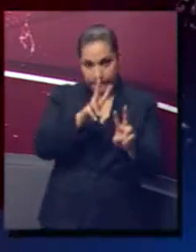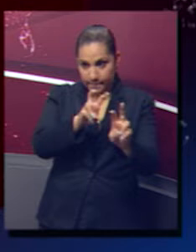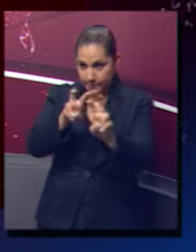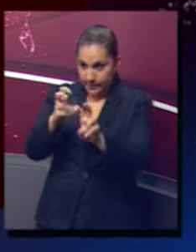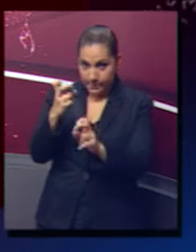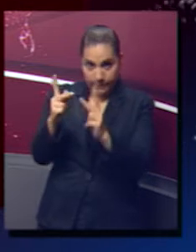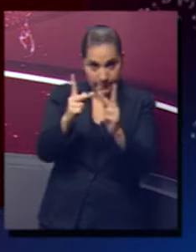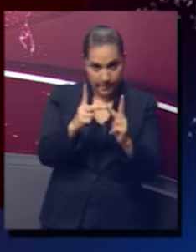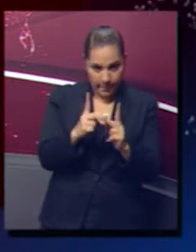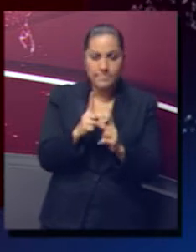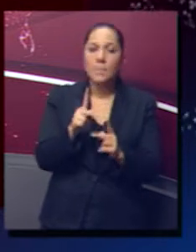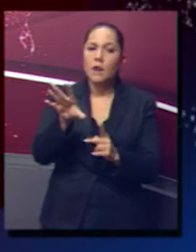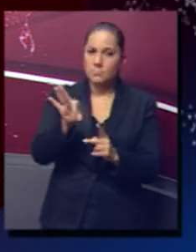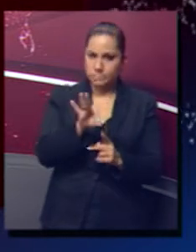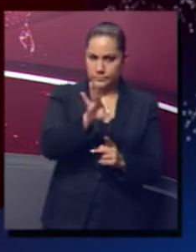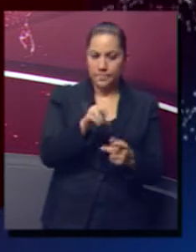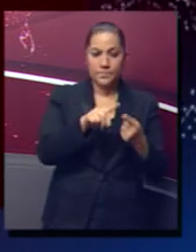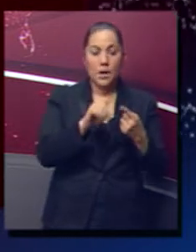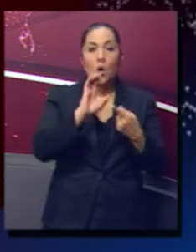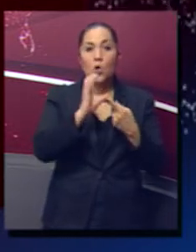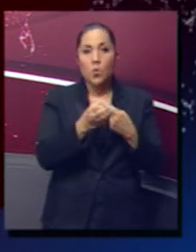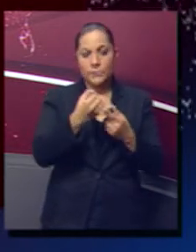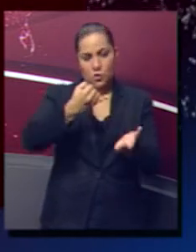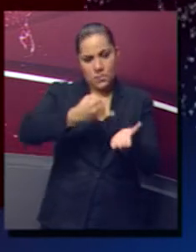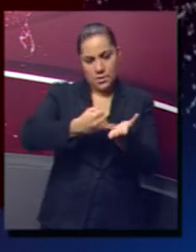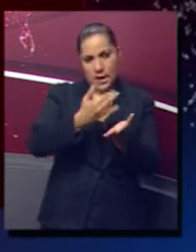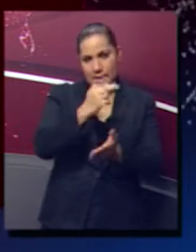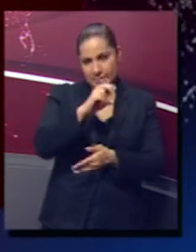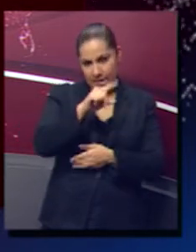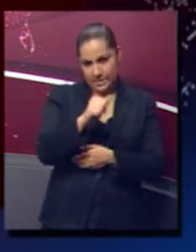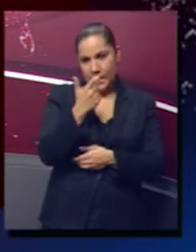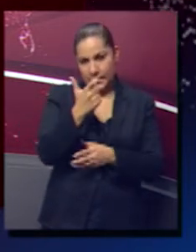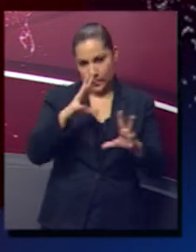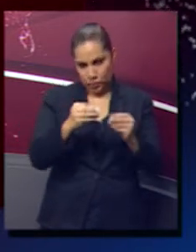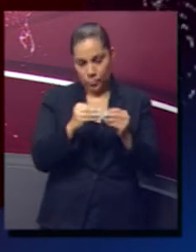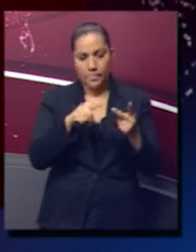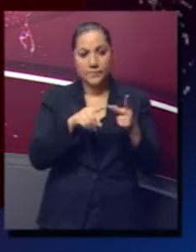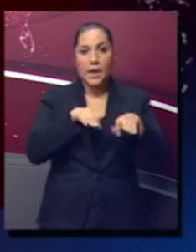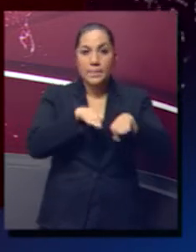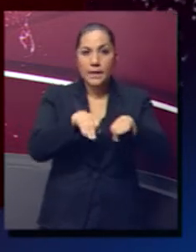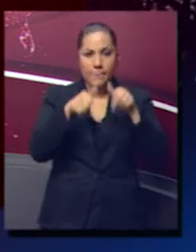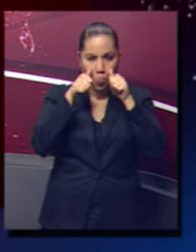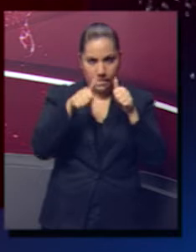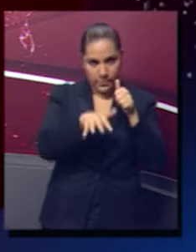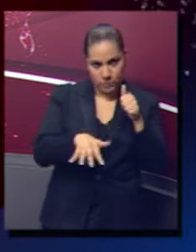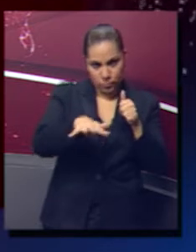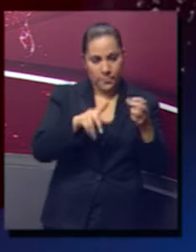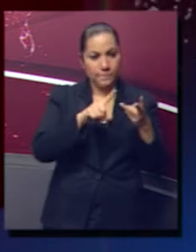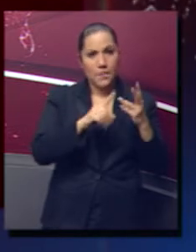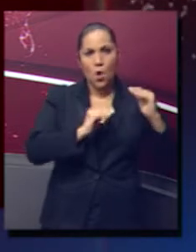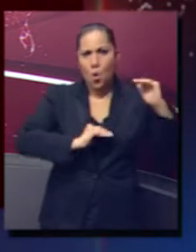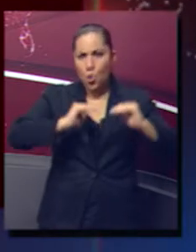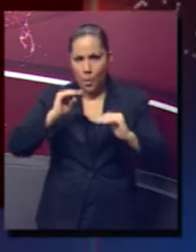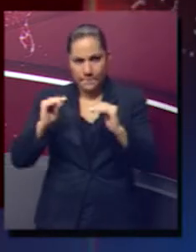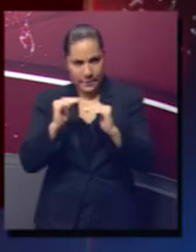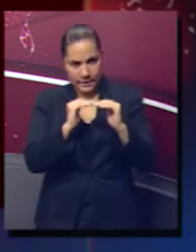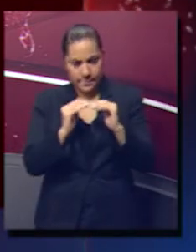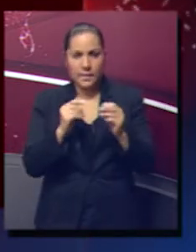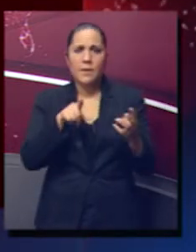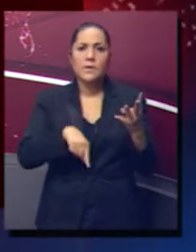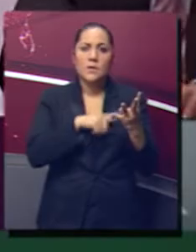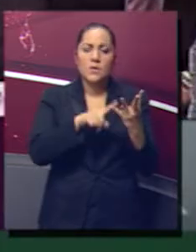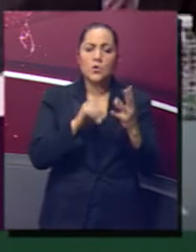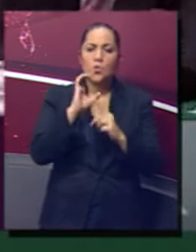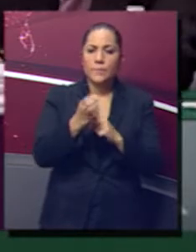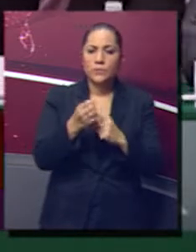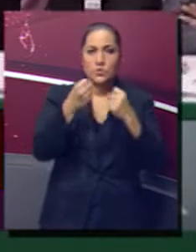Estas comisiones son la Comisión de Hacienda y Crédito Público, de Trabajo y Previsión Social, de Competitividad y la Comisión de Seguridad